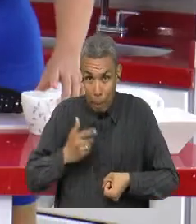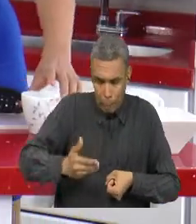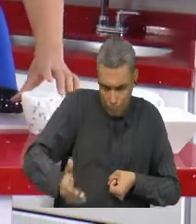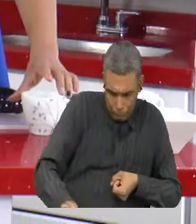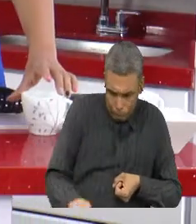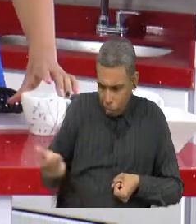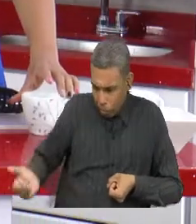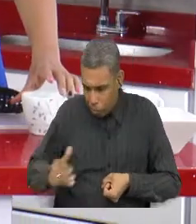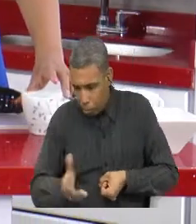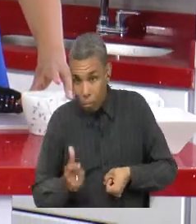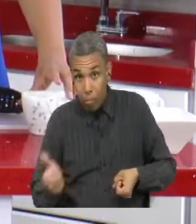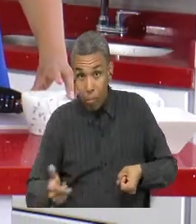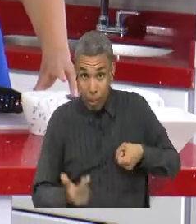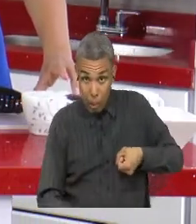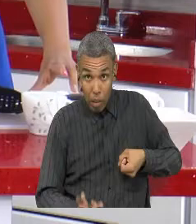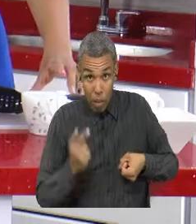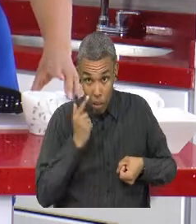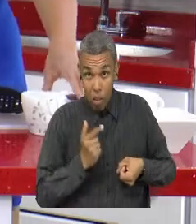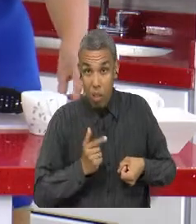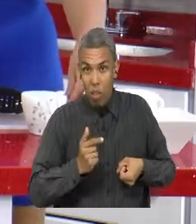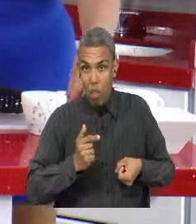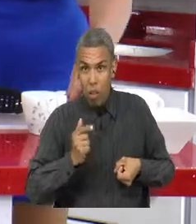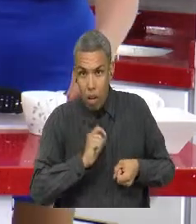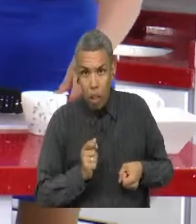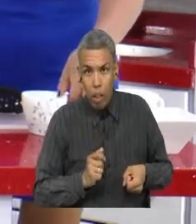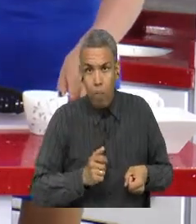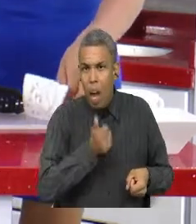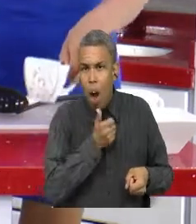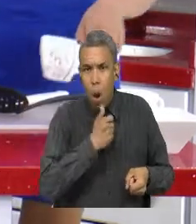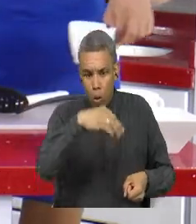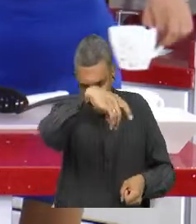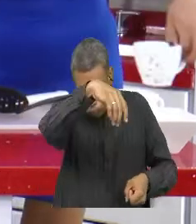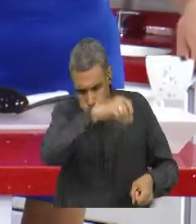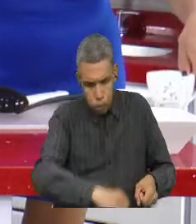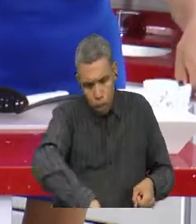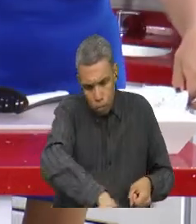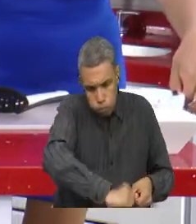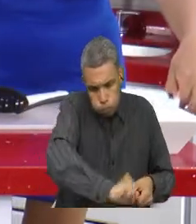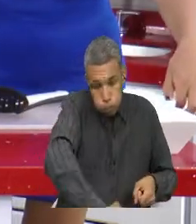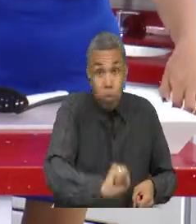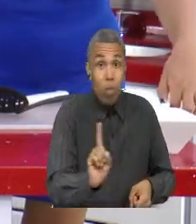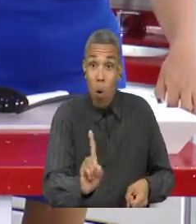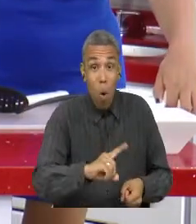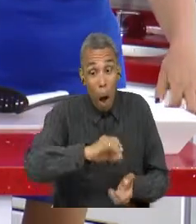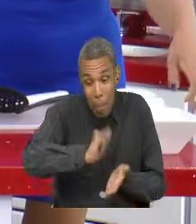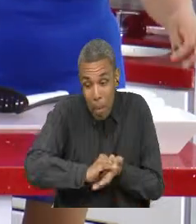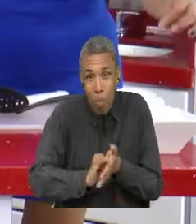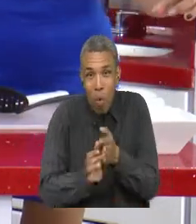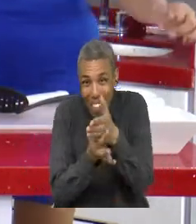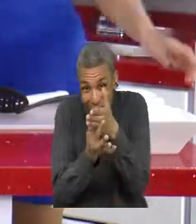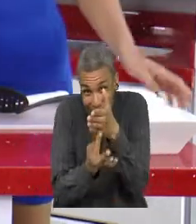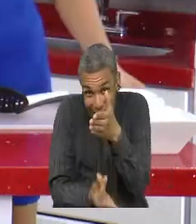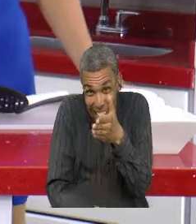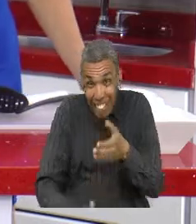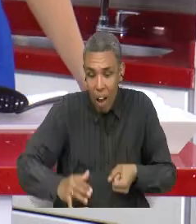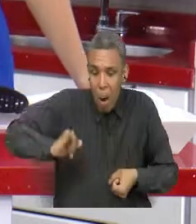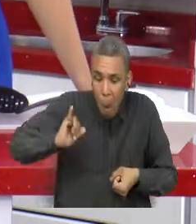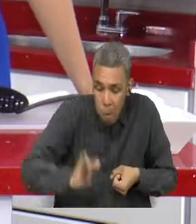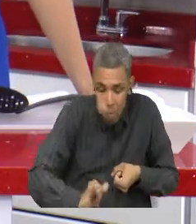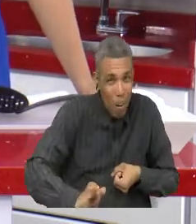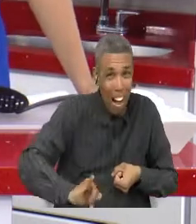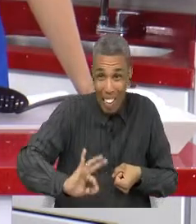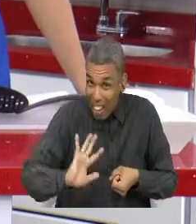se te cae por ahí. Inmediatamente bajó las pechugas, ahí mismo agregó la leche. Sí, es la idea, no perder el caramelo, no perder